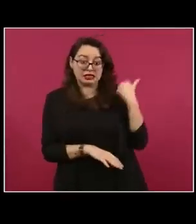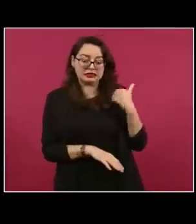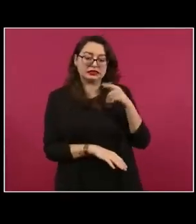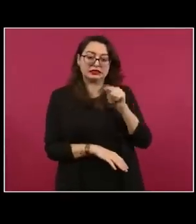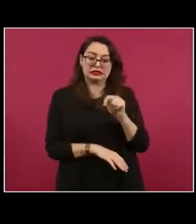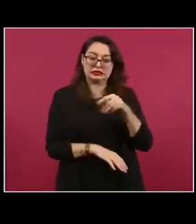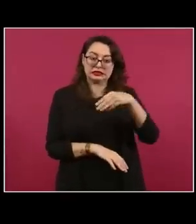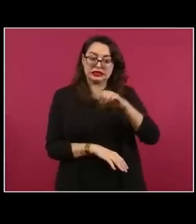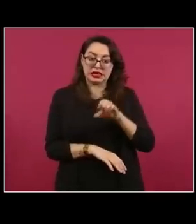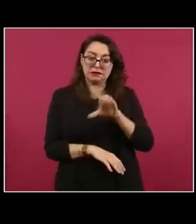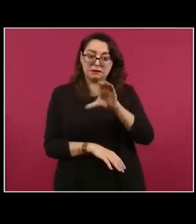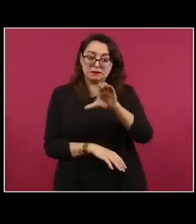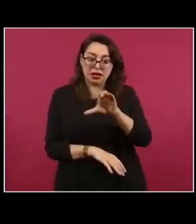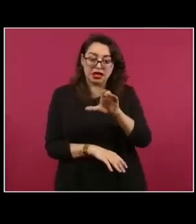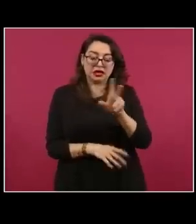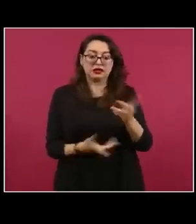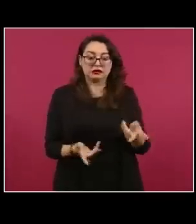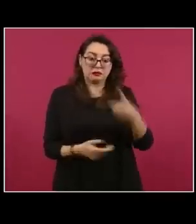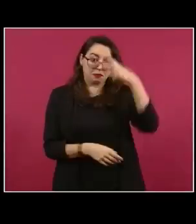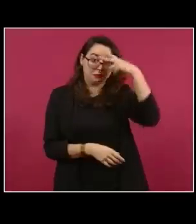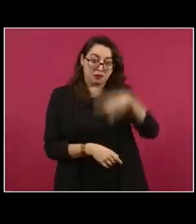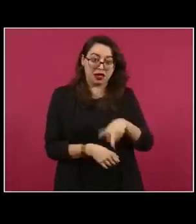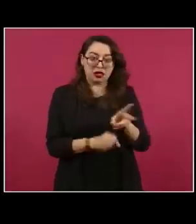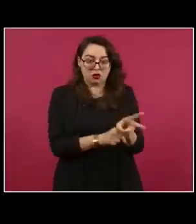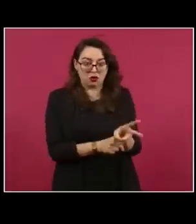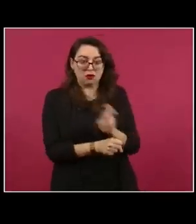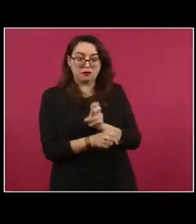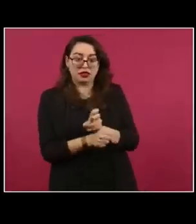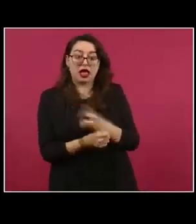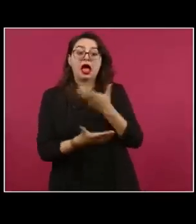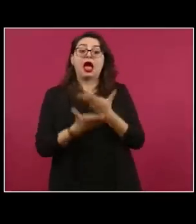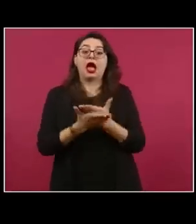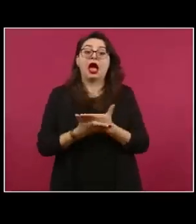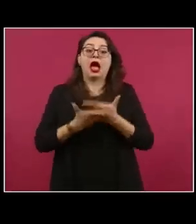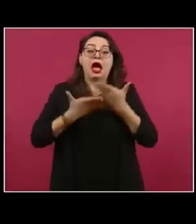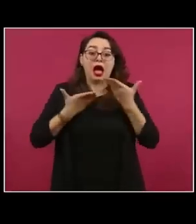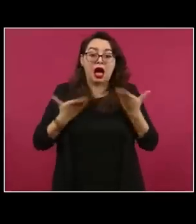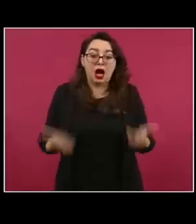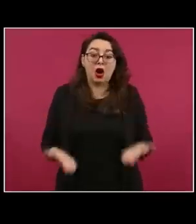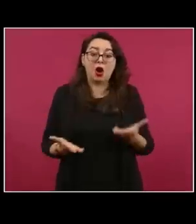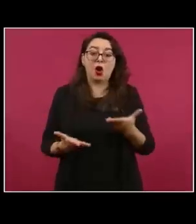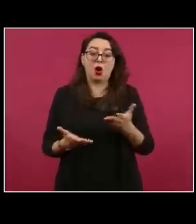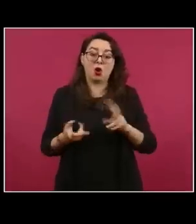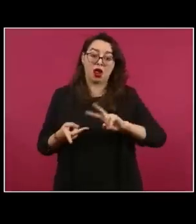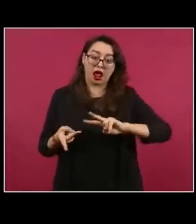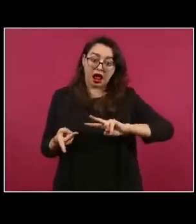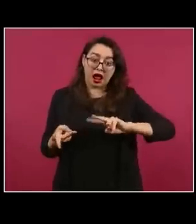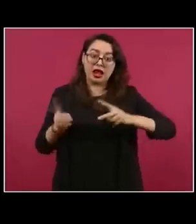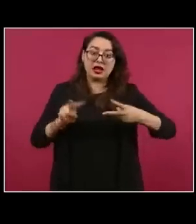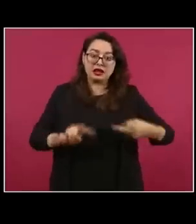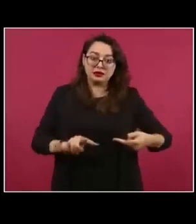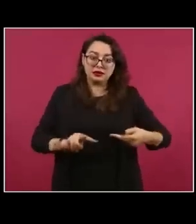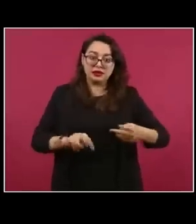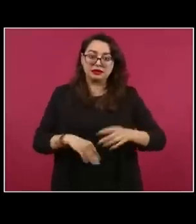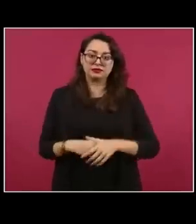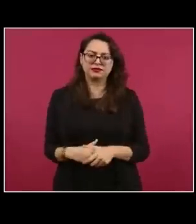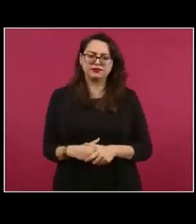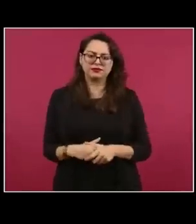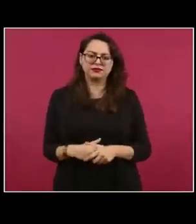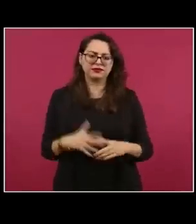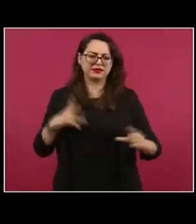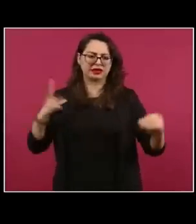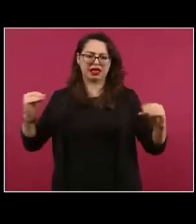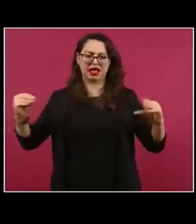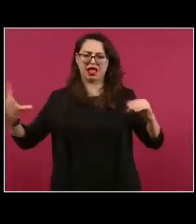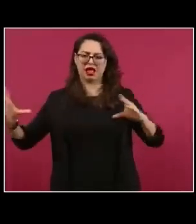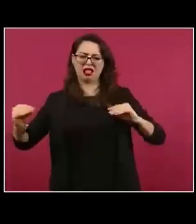quería que lo invitaran era México. Ahora quien nos está invitando a una mayor profundización es México, la sustitución de importación. No es bueno, eso